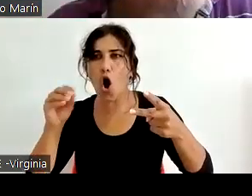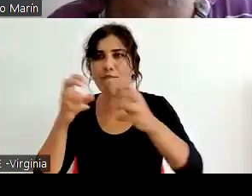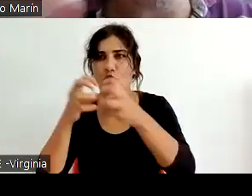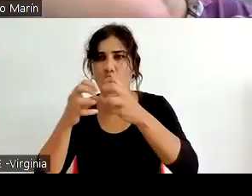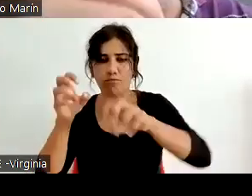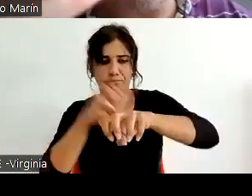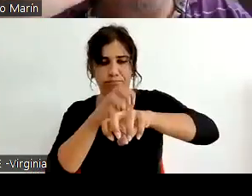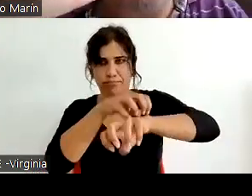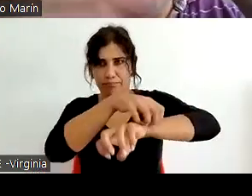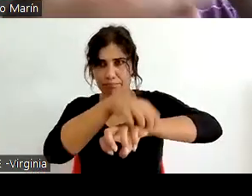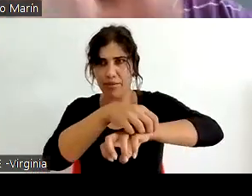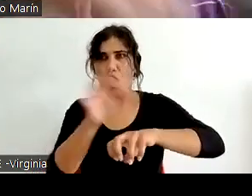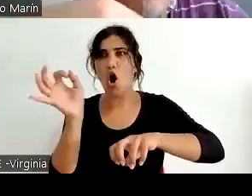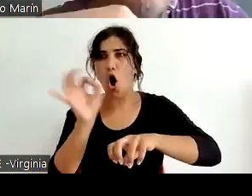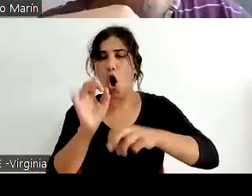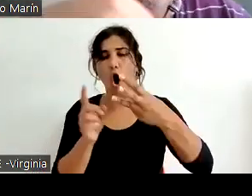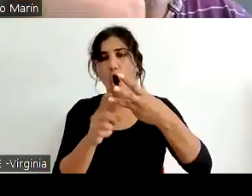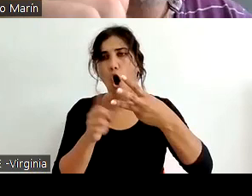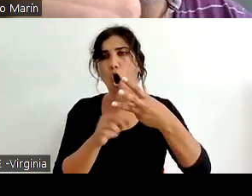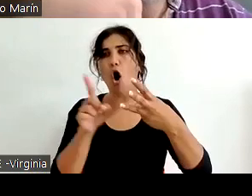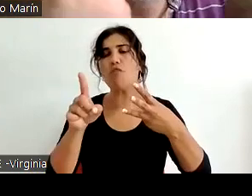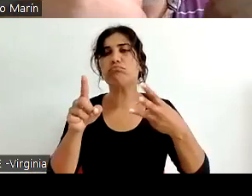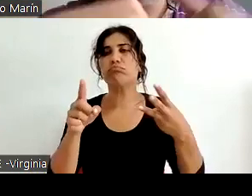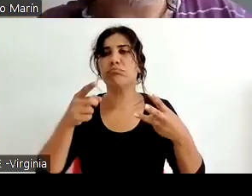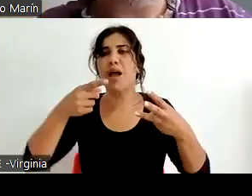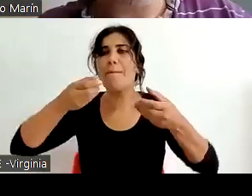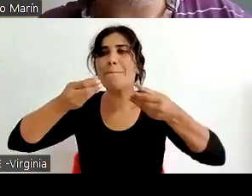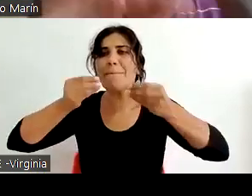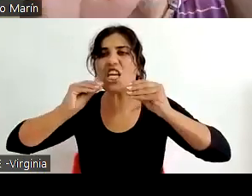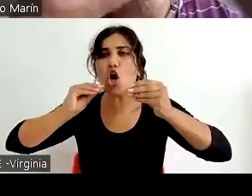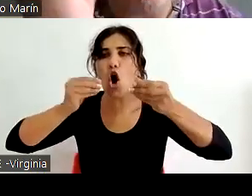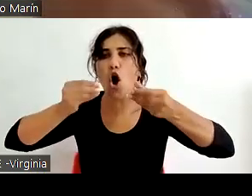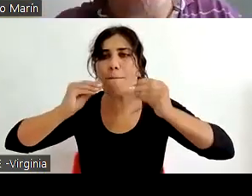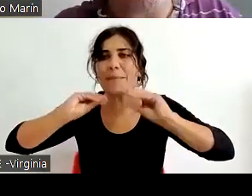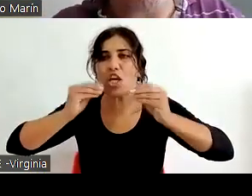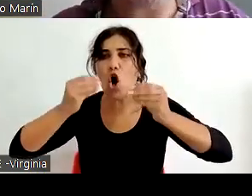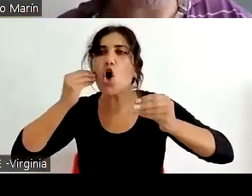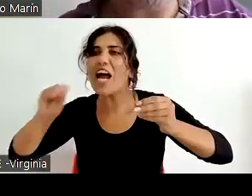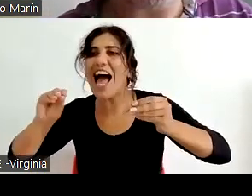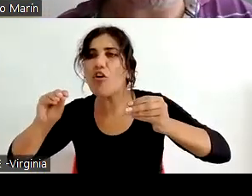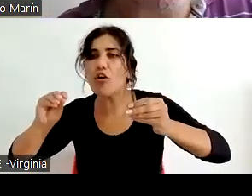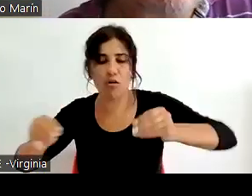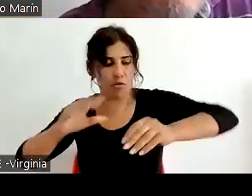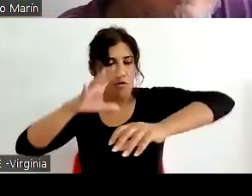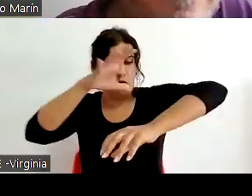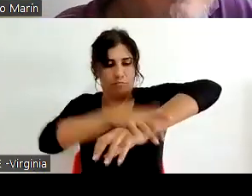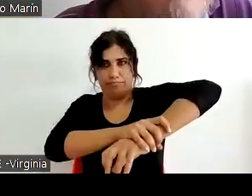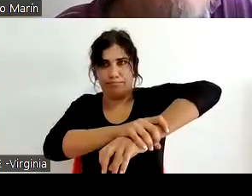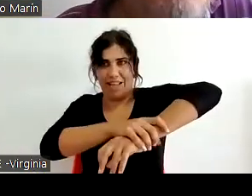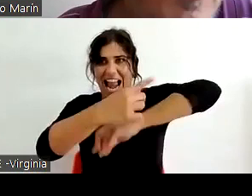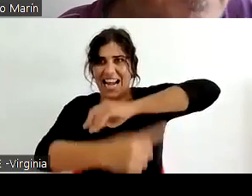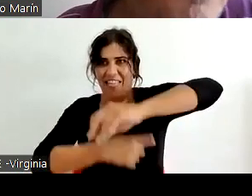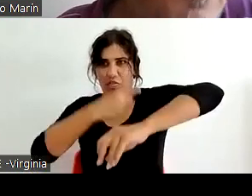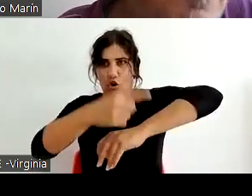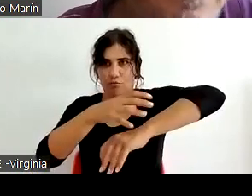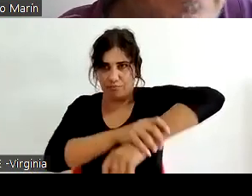de maíz, cogida de maíz congelado, cogida de la nevera, lo ponemos alrededor de la zona y enfriamos la zona.